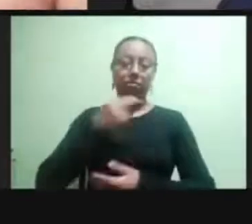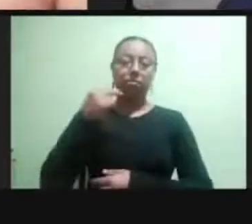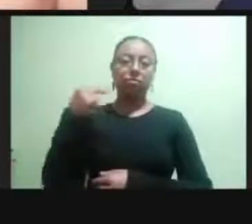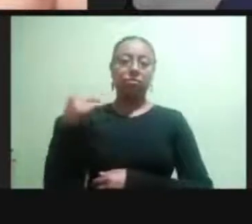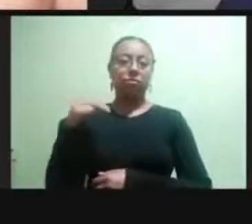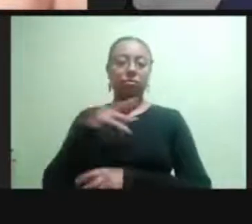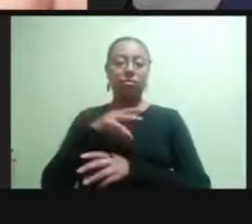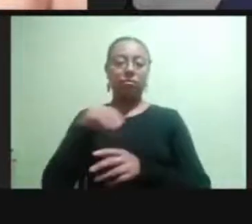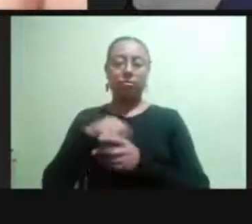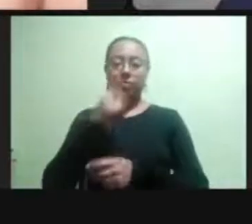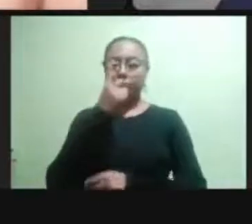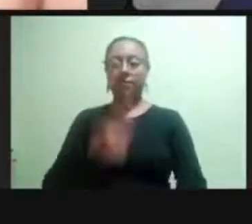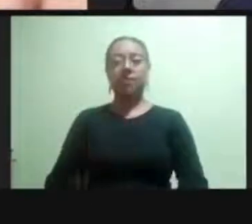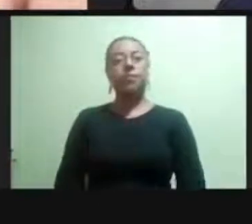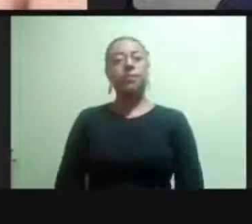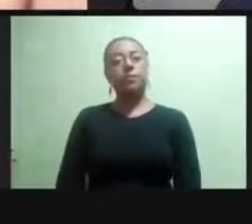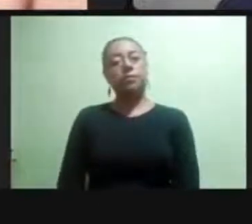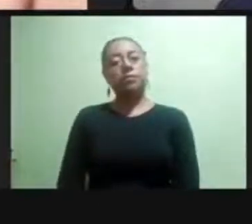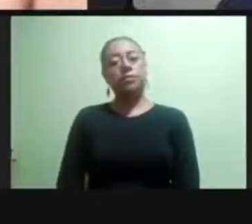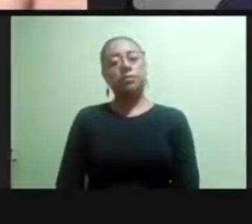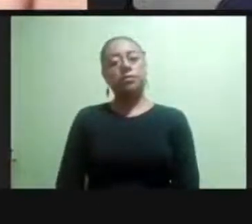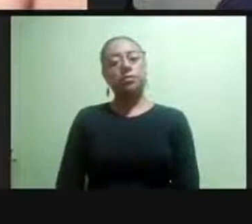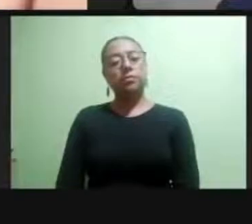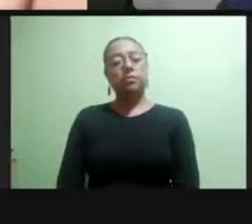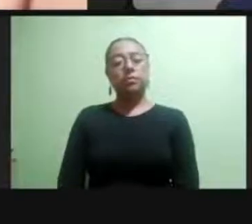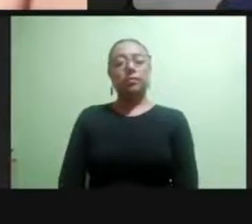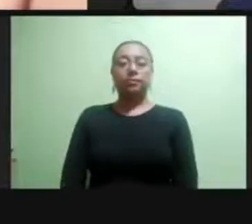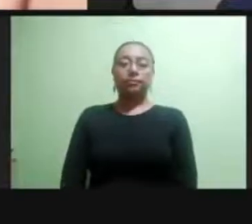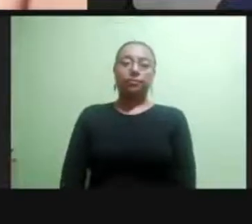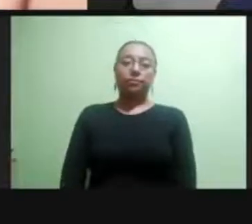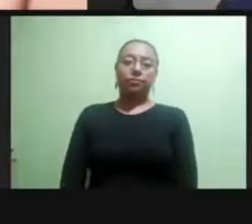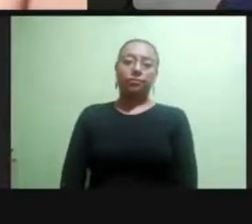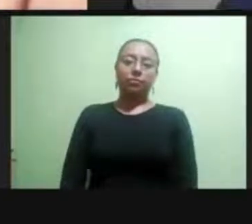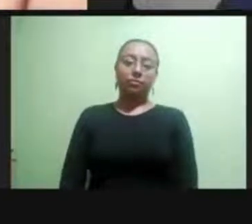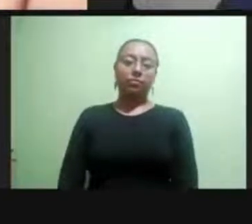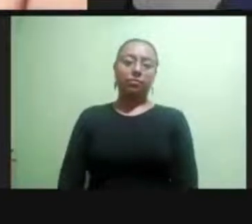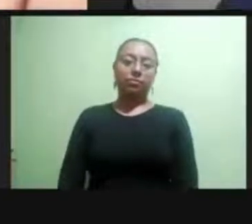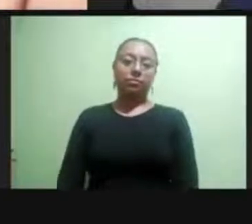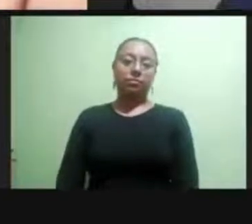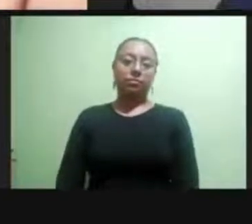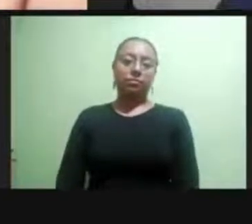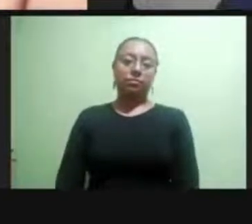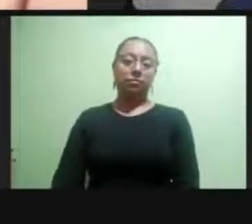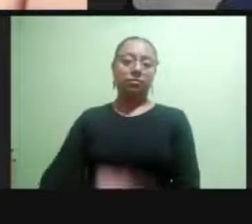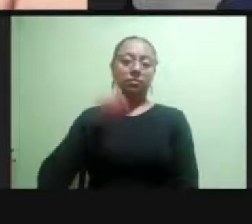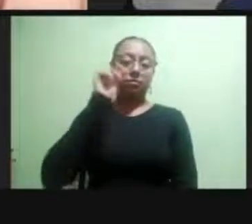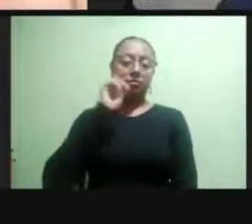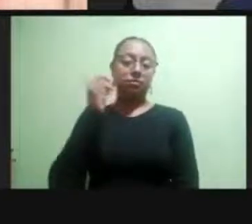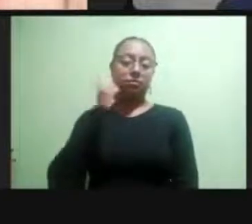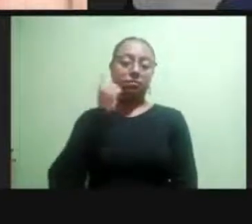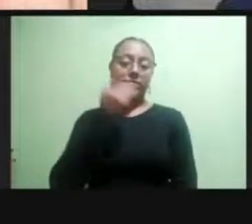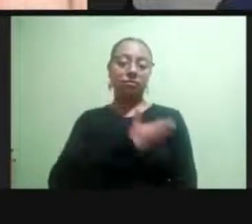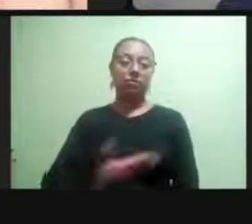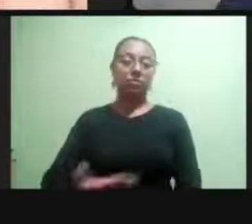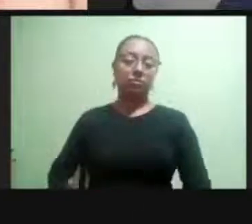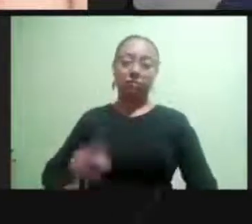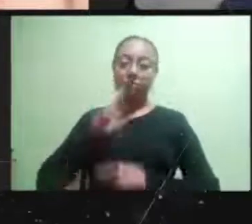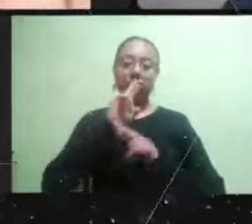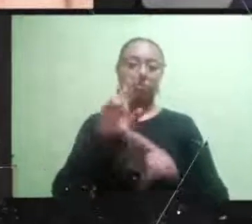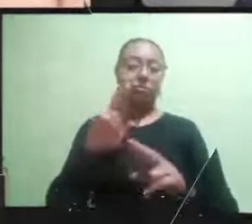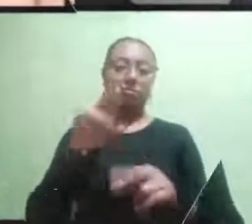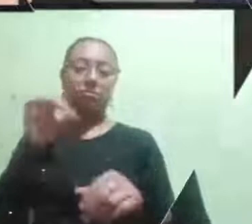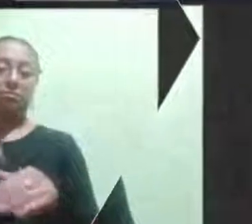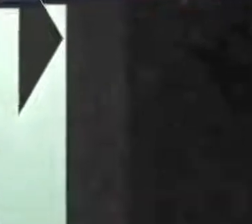las y los integrantes de la comisión celebraron el trabajo hecho el primer año de trabajos así como el esfuerzo por generar acuerdos las mesas de trabajo y